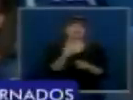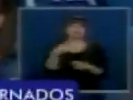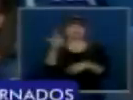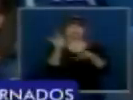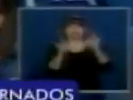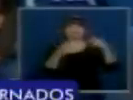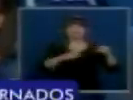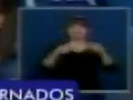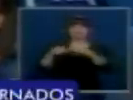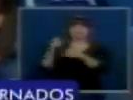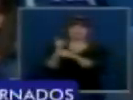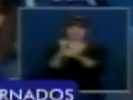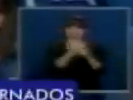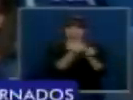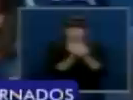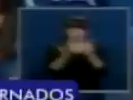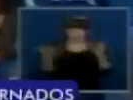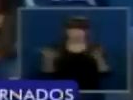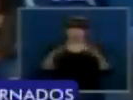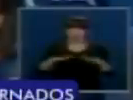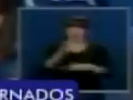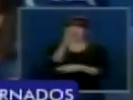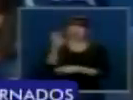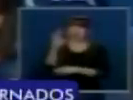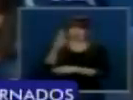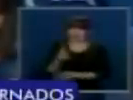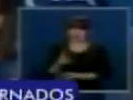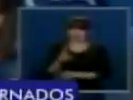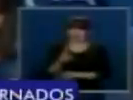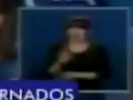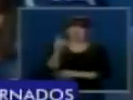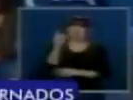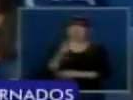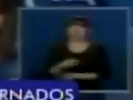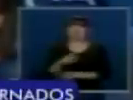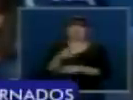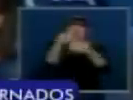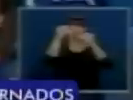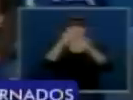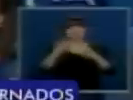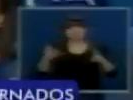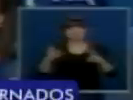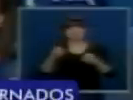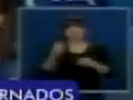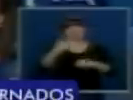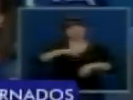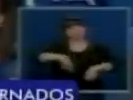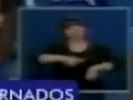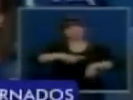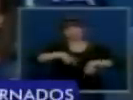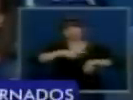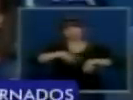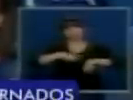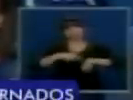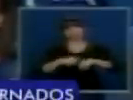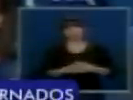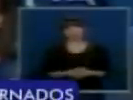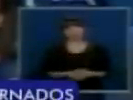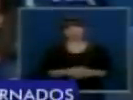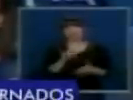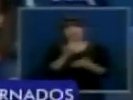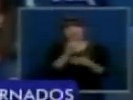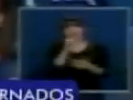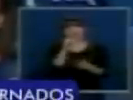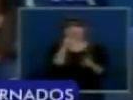acontece en las instituciones públicas de Costa Rica, tendría que desvelarles por varias horas. No es ese mi